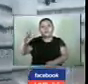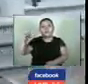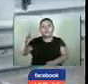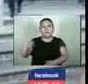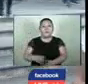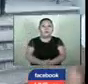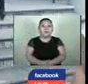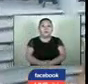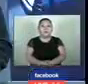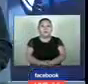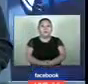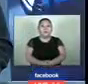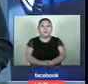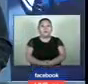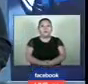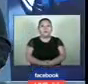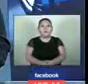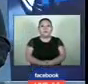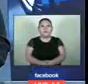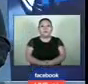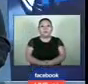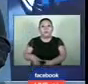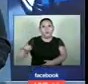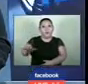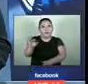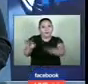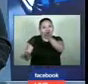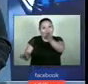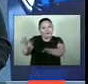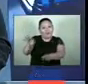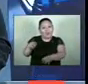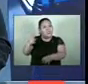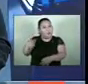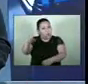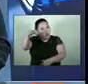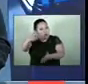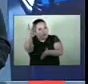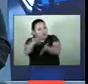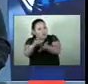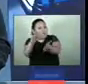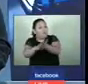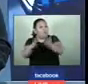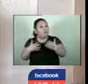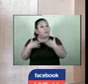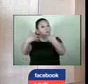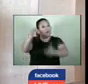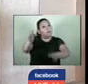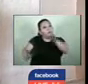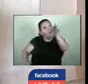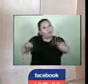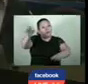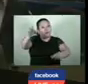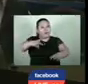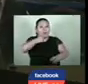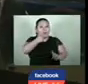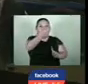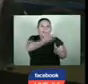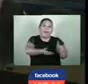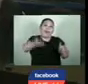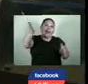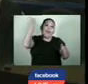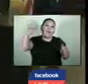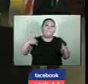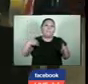Noticiero Hechos. En el centro judicial Isidro Menéndez se tenía previsto el desarrollo de la vista pública en contra del ex ministro de